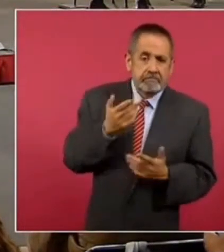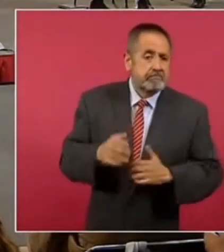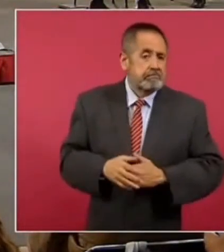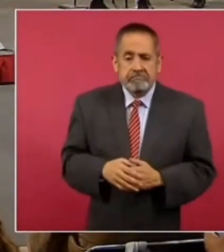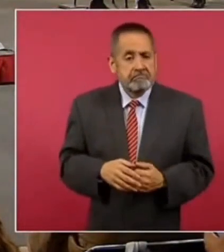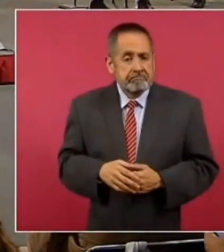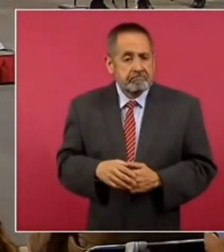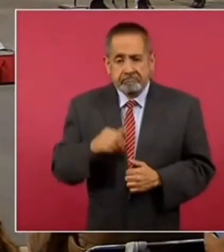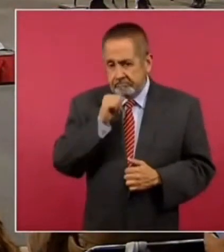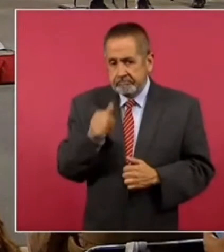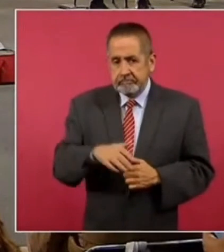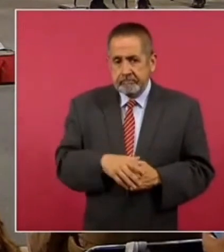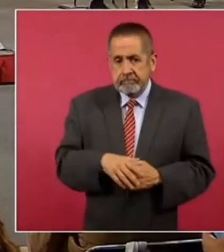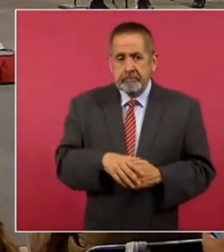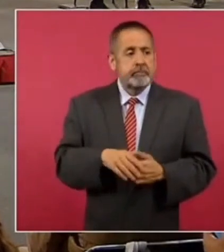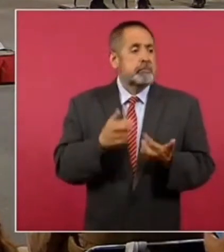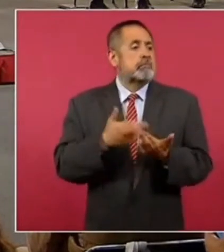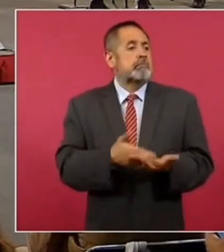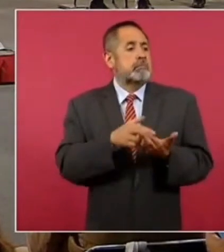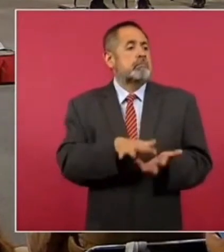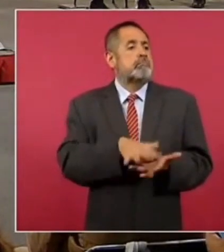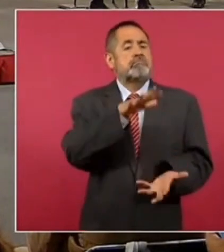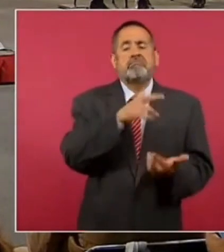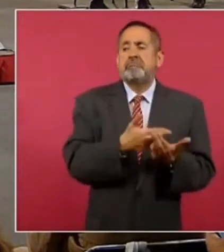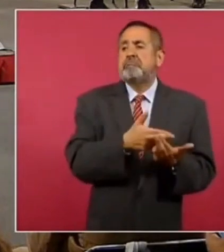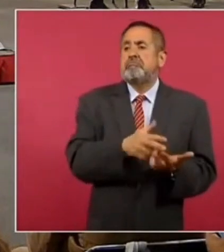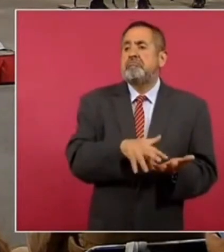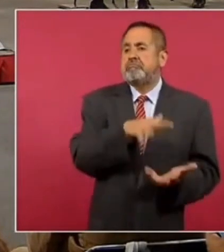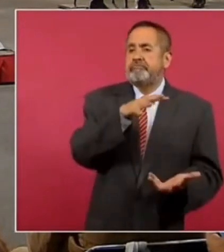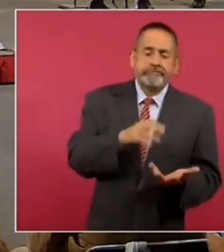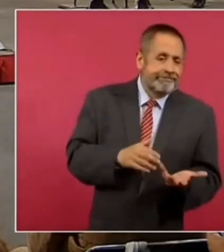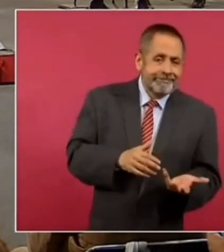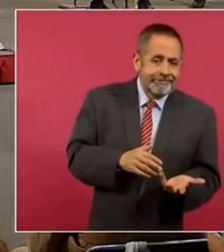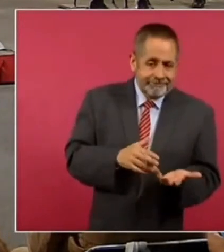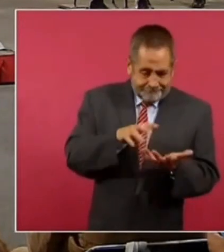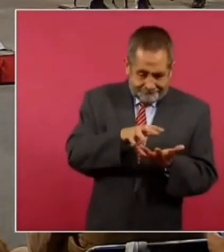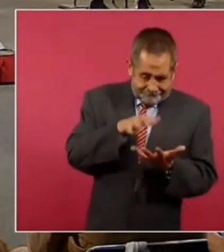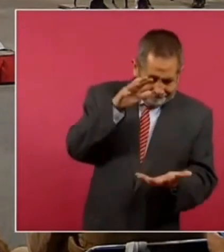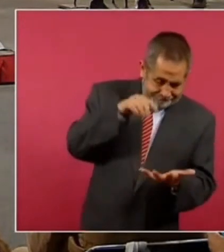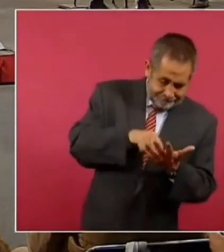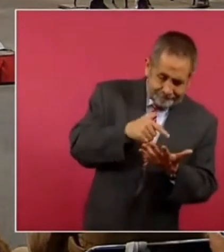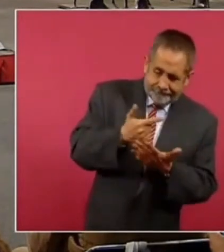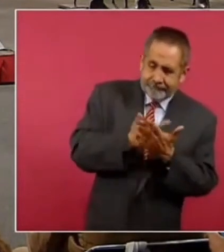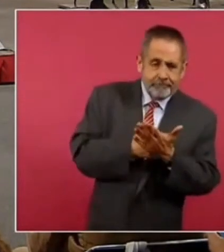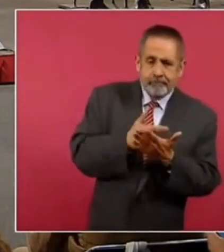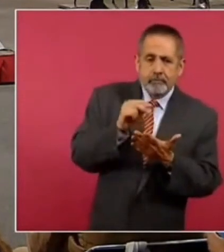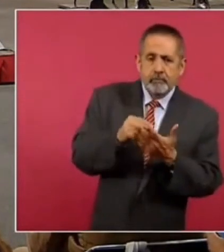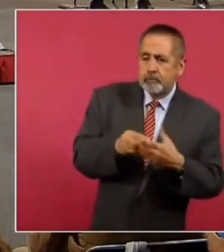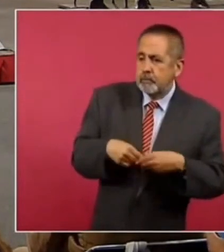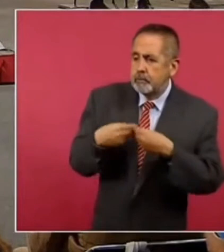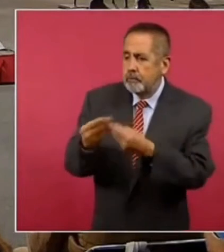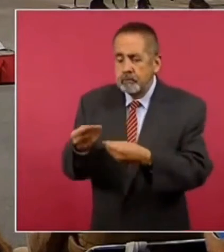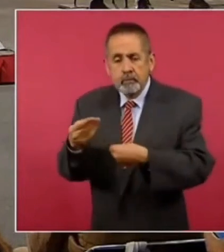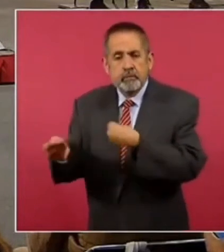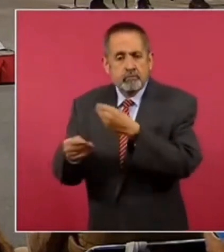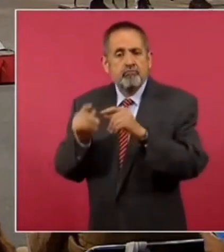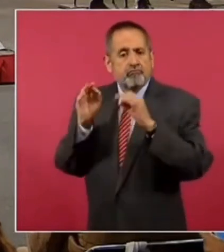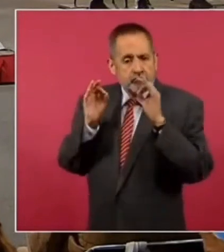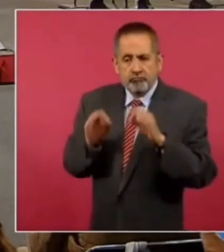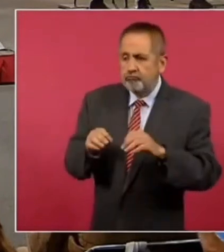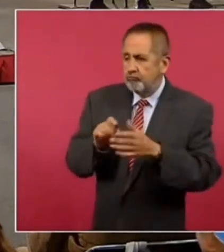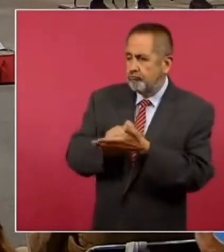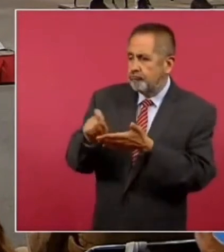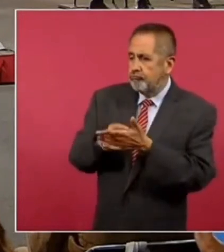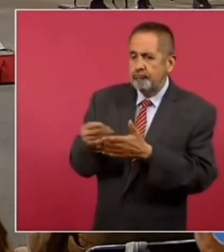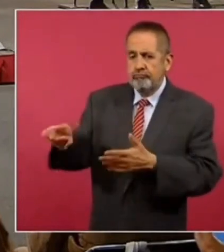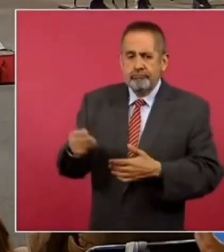hablaba muchas veces solamente de abasto, pero eso era en realidad de inventario, no de recetas surtidas. Y de nada le